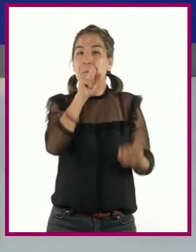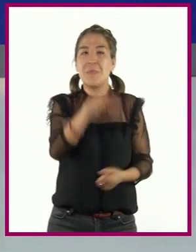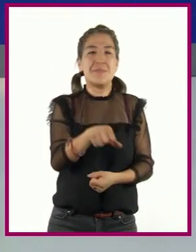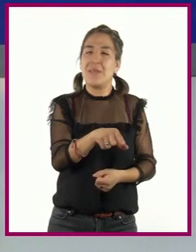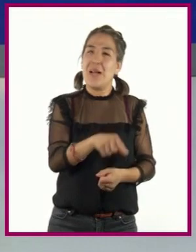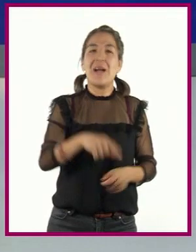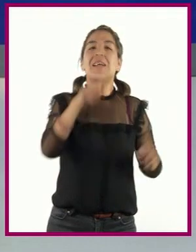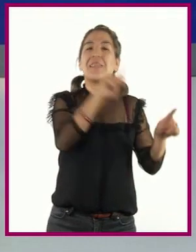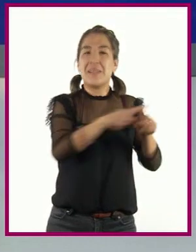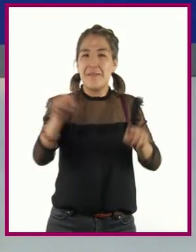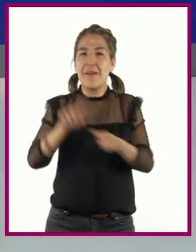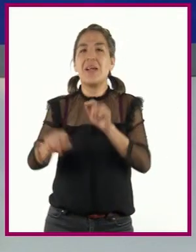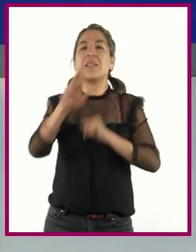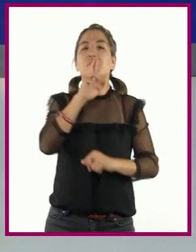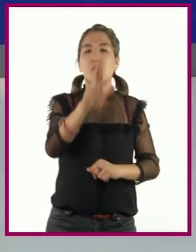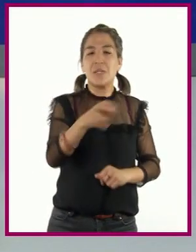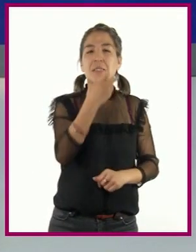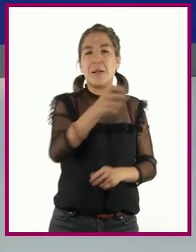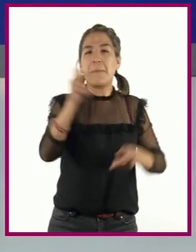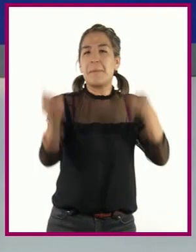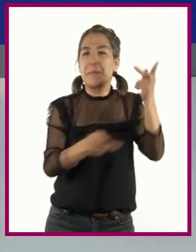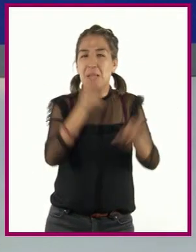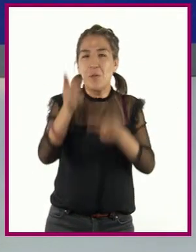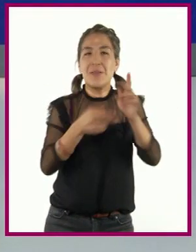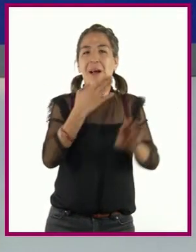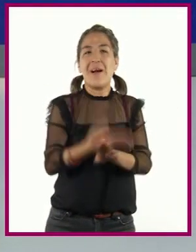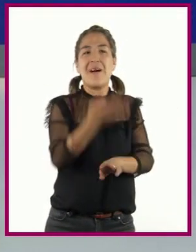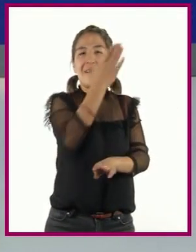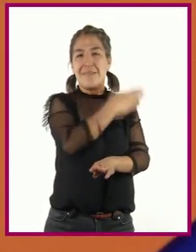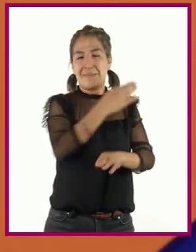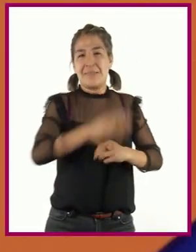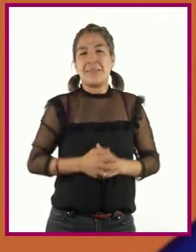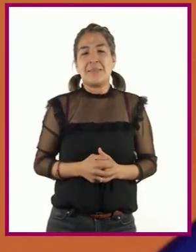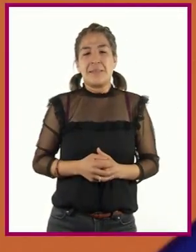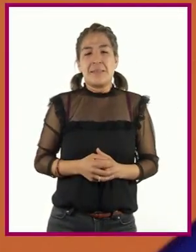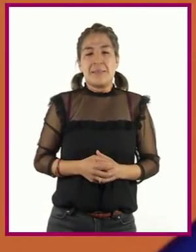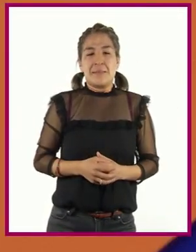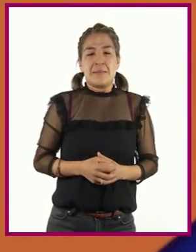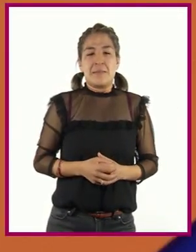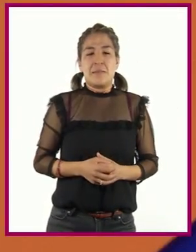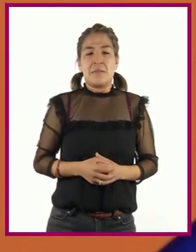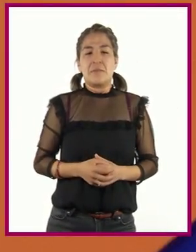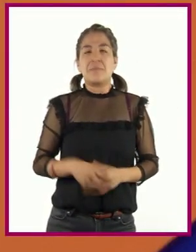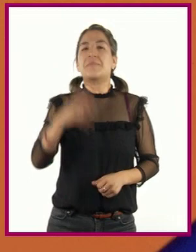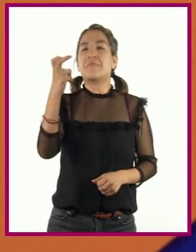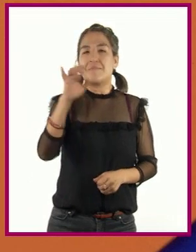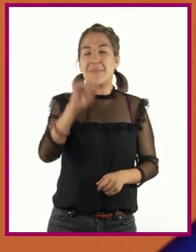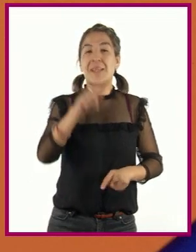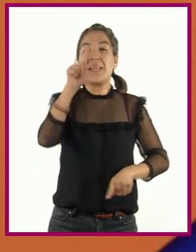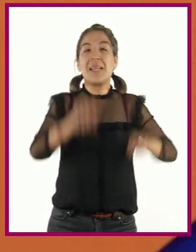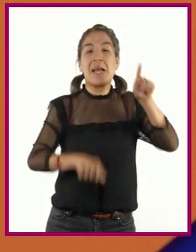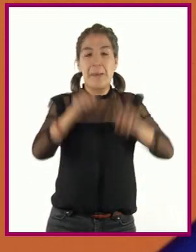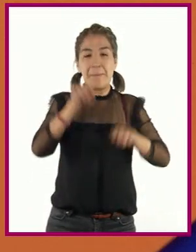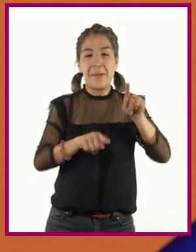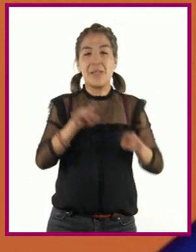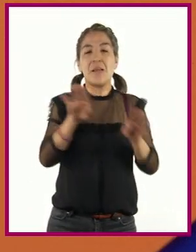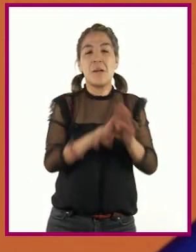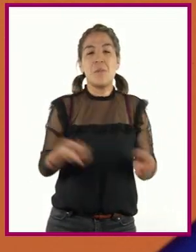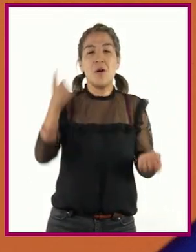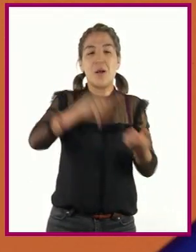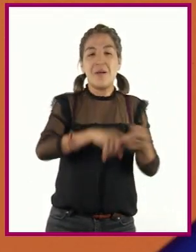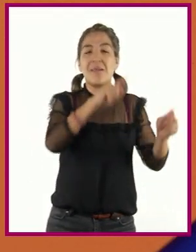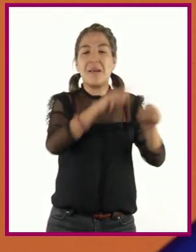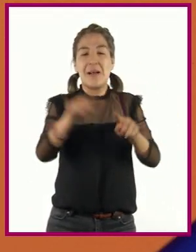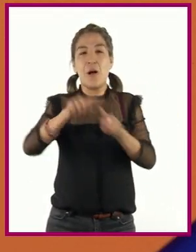cada uno dará diversas respuestas a los cuestionamientos anteriores. Así es. Dependiendo de la perspectiva o del punto